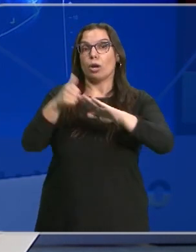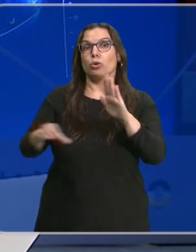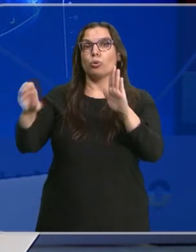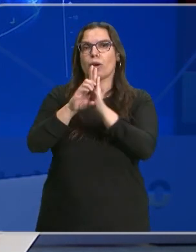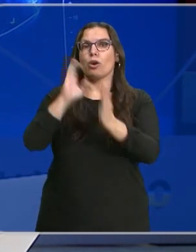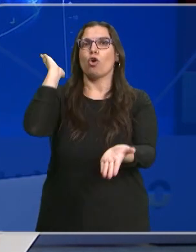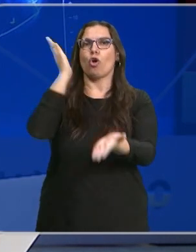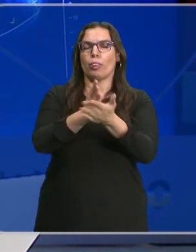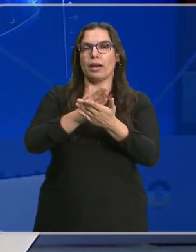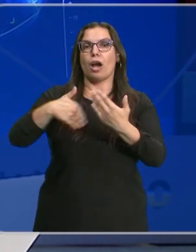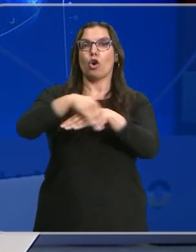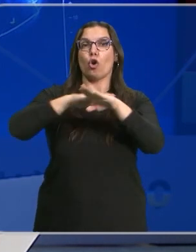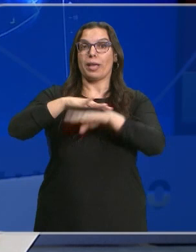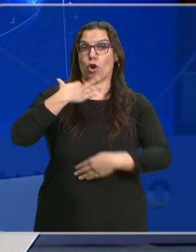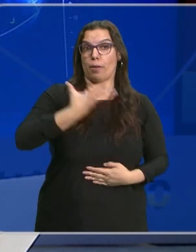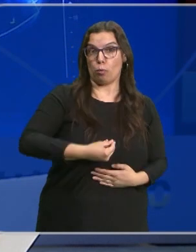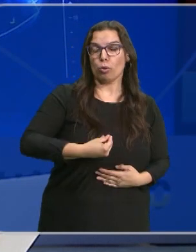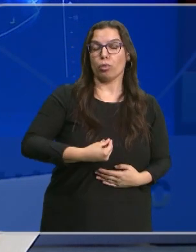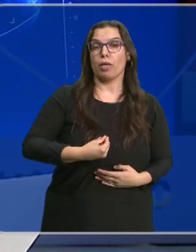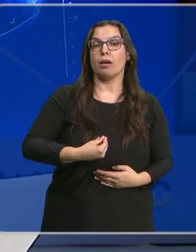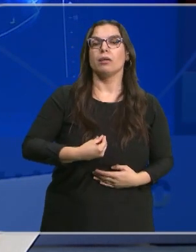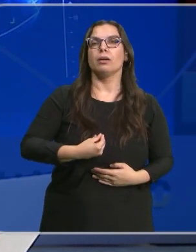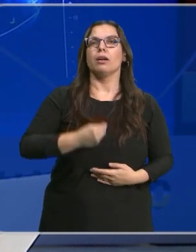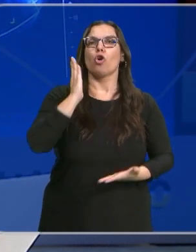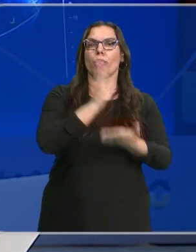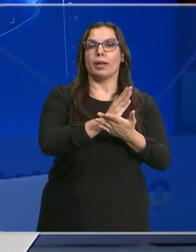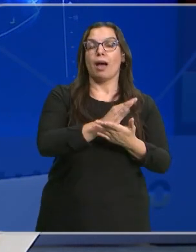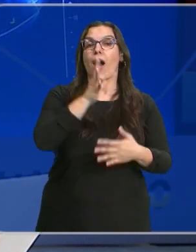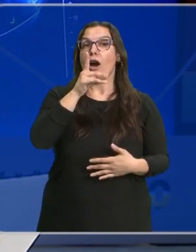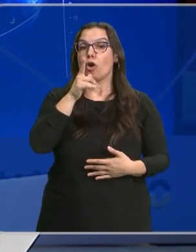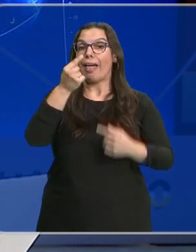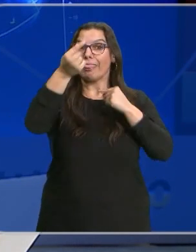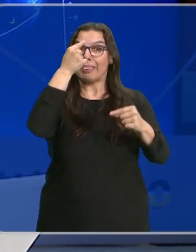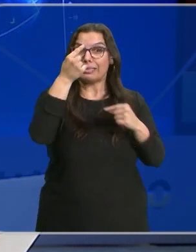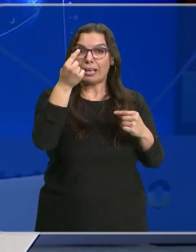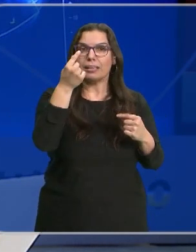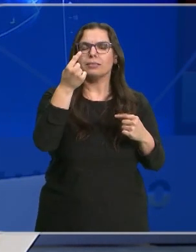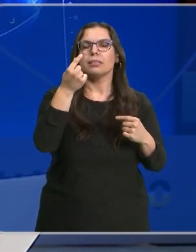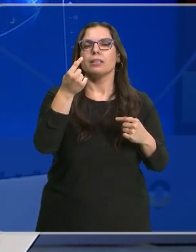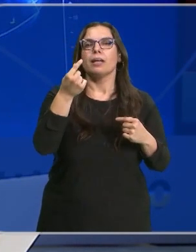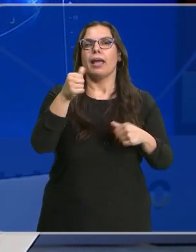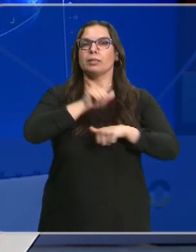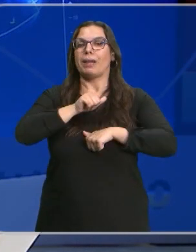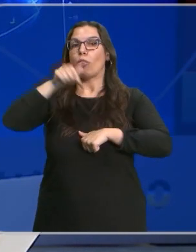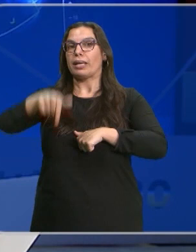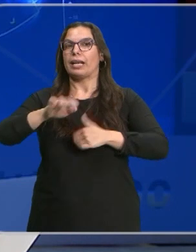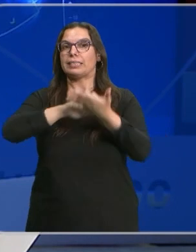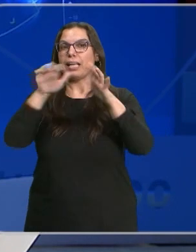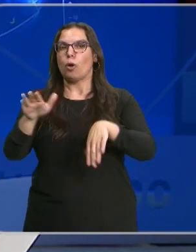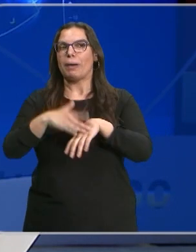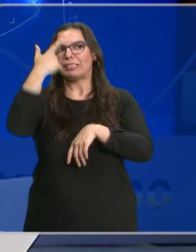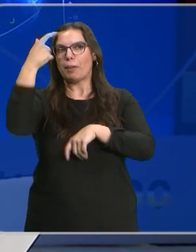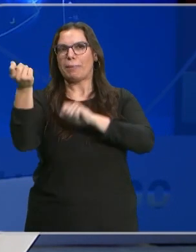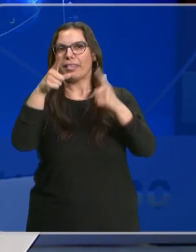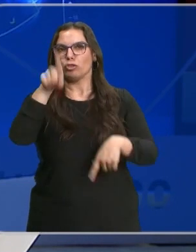ha condenado al gobierno de Murcia y ahora la Junta espera los detalles de esa sentencia para saber si son casos similares. Según el consejero de